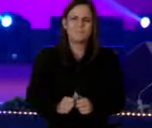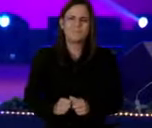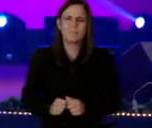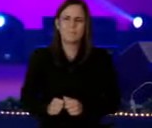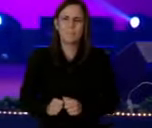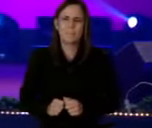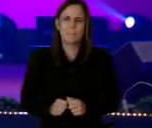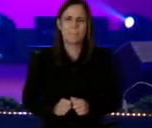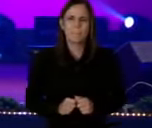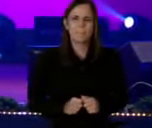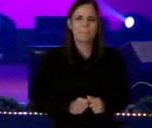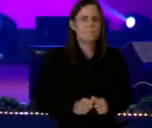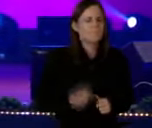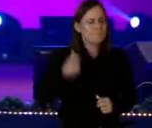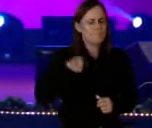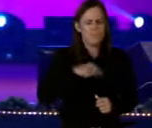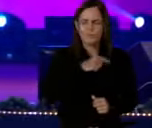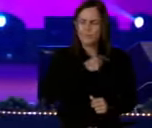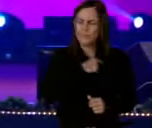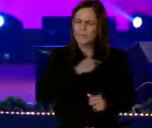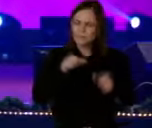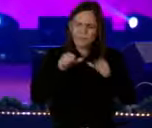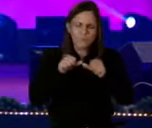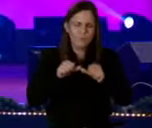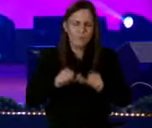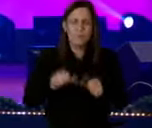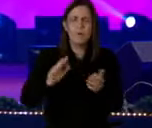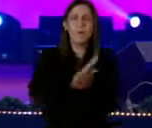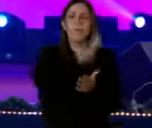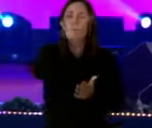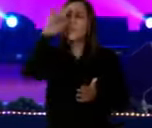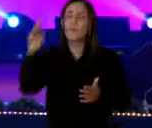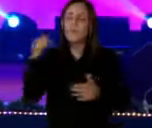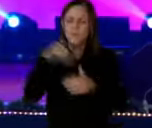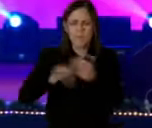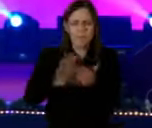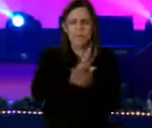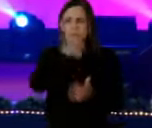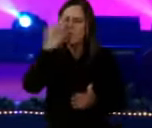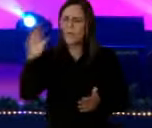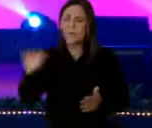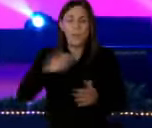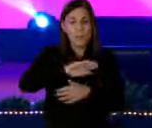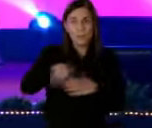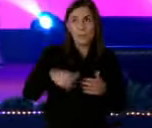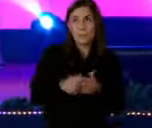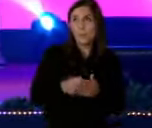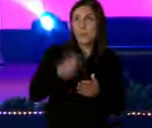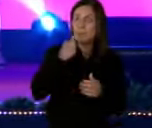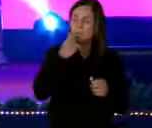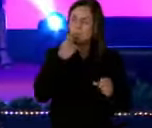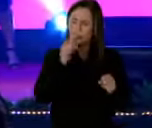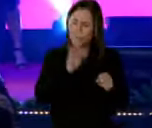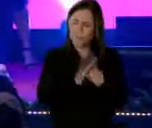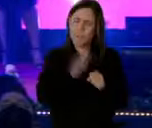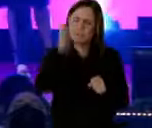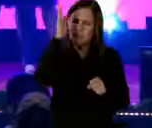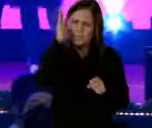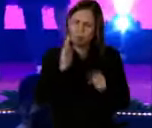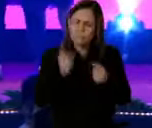Hermano, vamos de gloria en gloria. Todo lo que Dios ha dicho viene a cumplimiento. Aleluya.